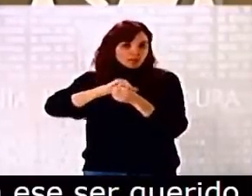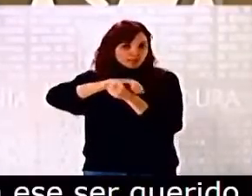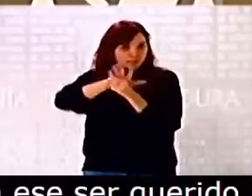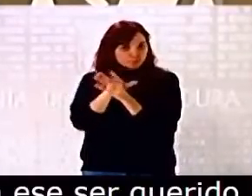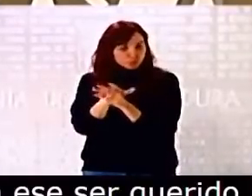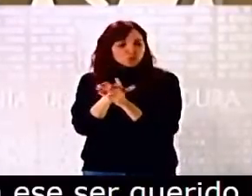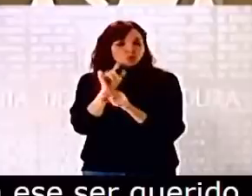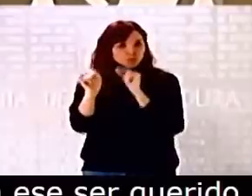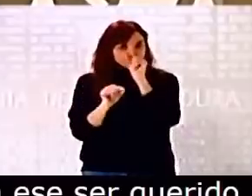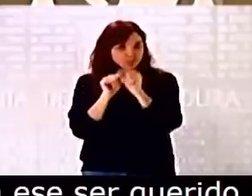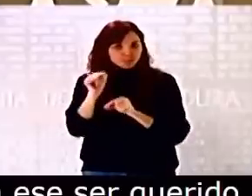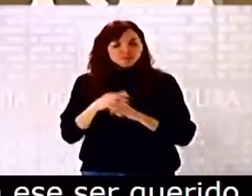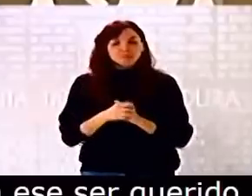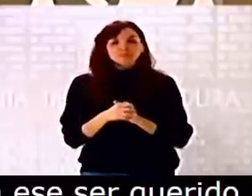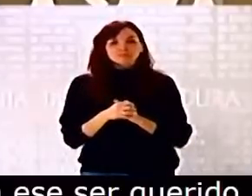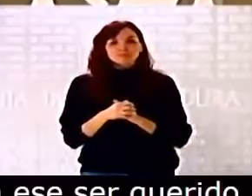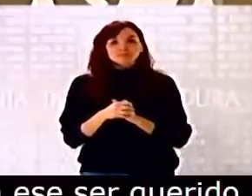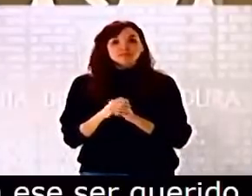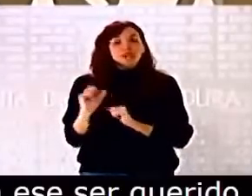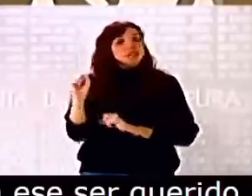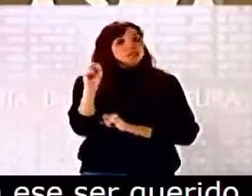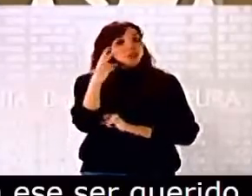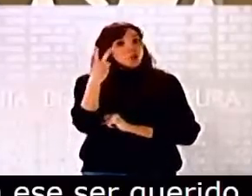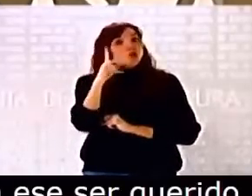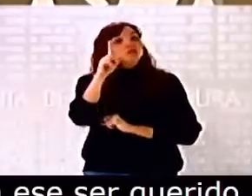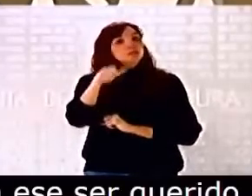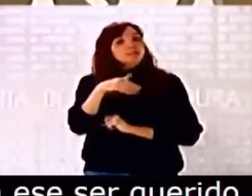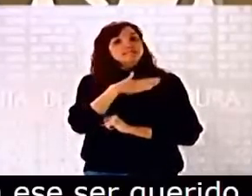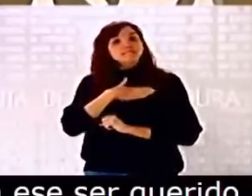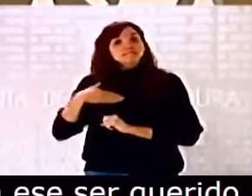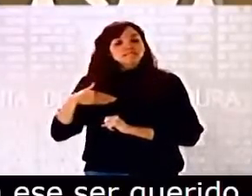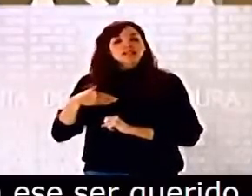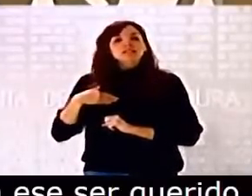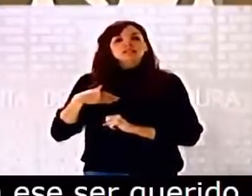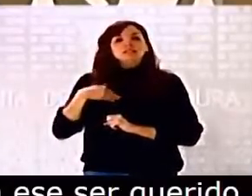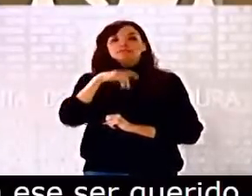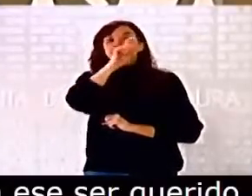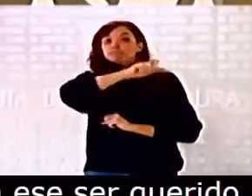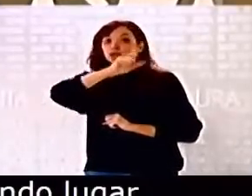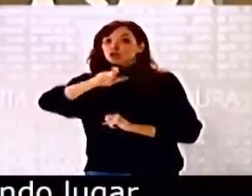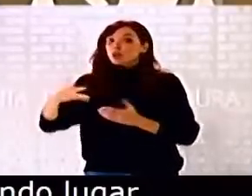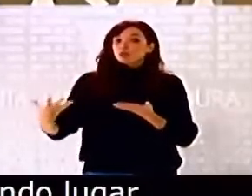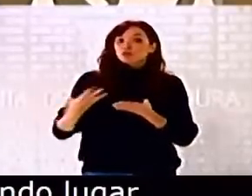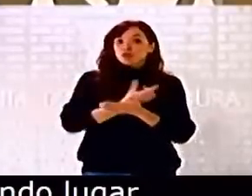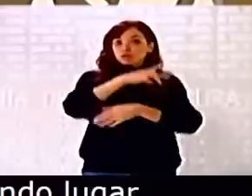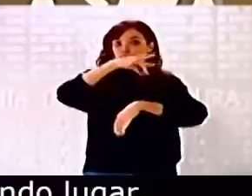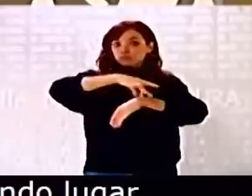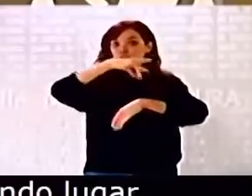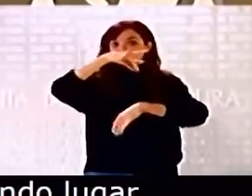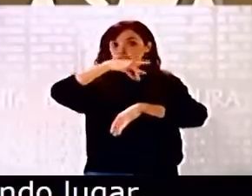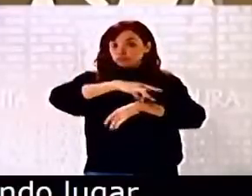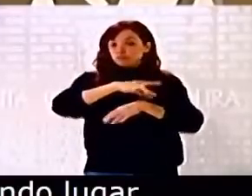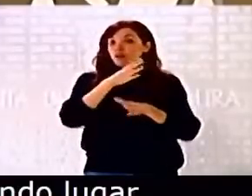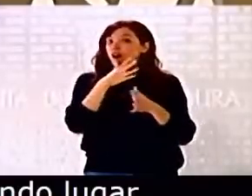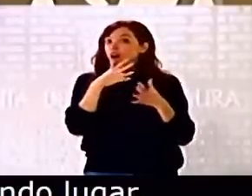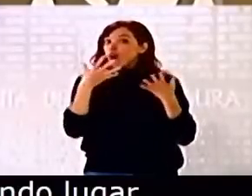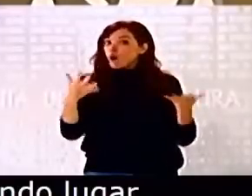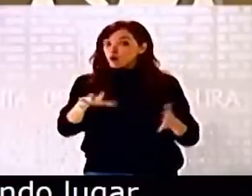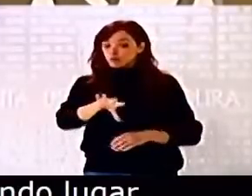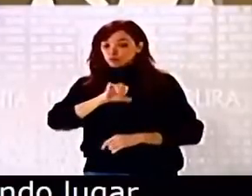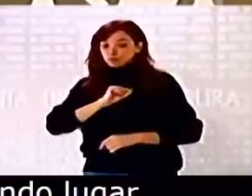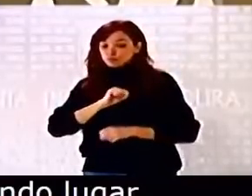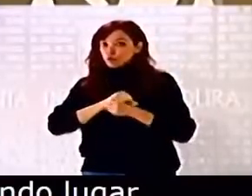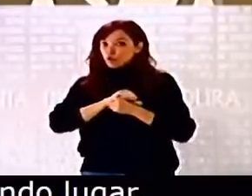lugar, desearle una pronta recuperación a todos aquellos pacientes que en este momento están padeciendo